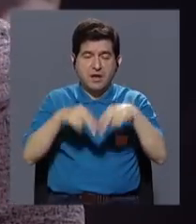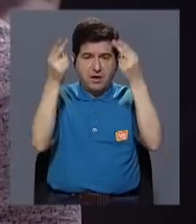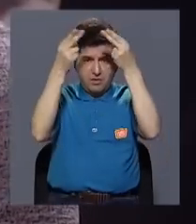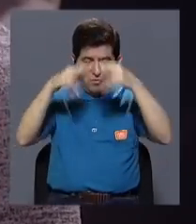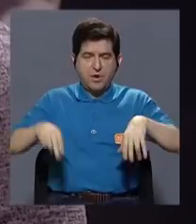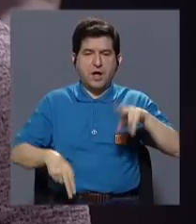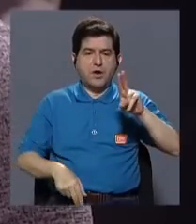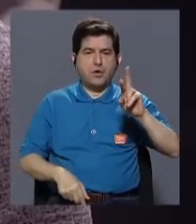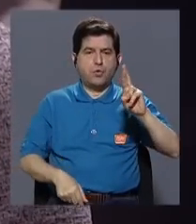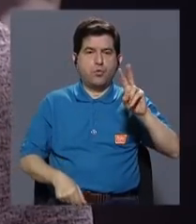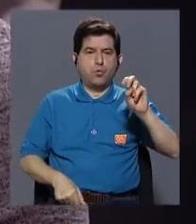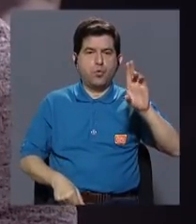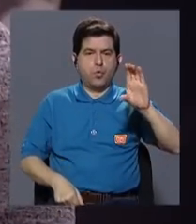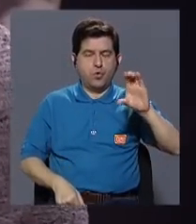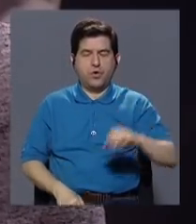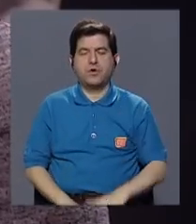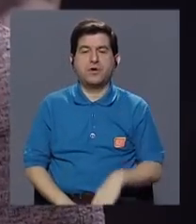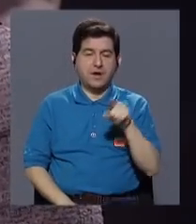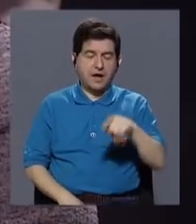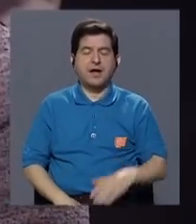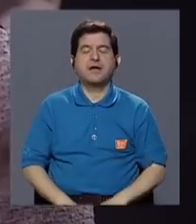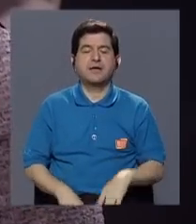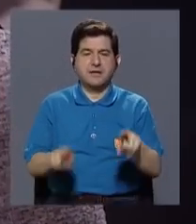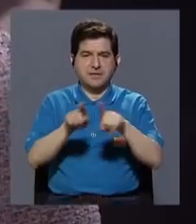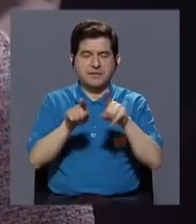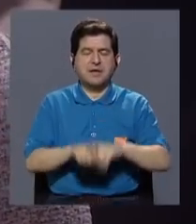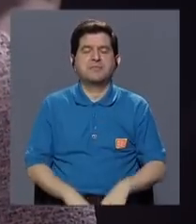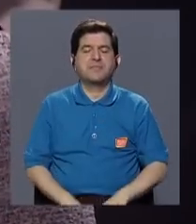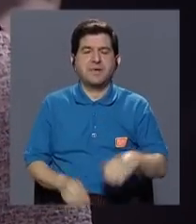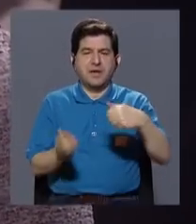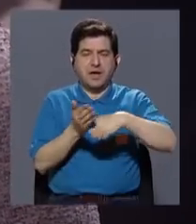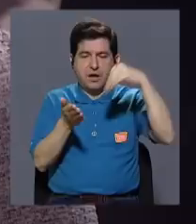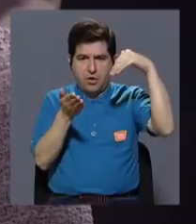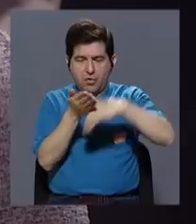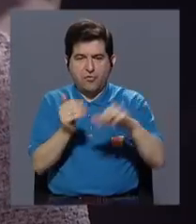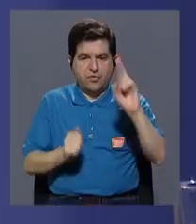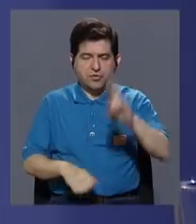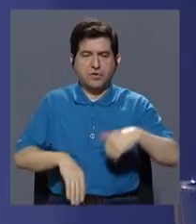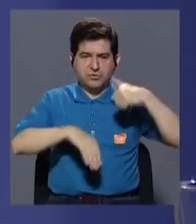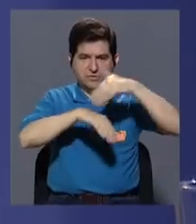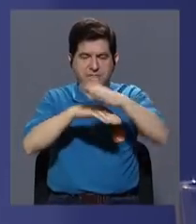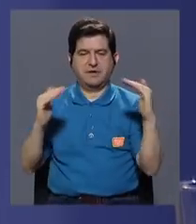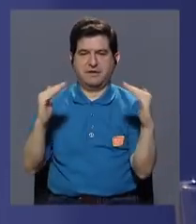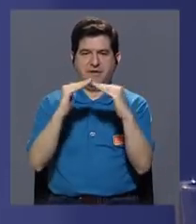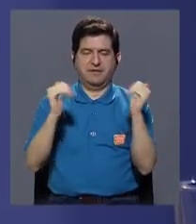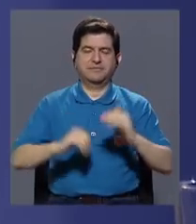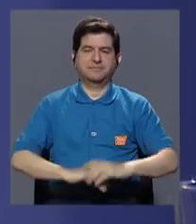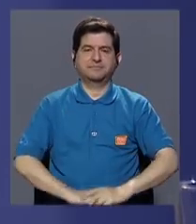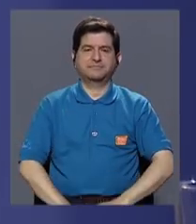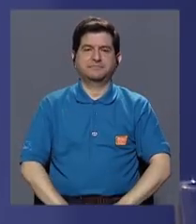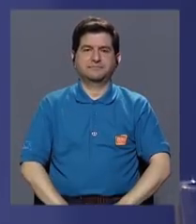editores puntocom por correo su costa rica te lo bajar a tu casa tú y si más tenés